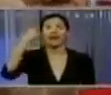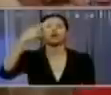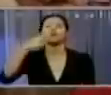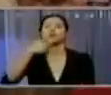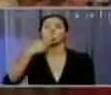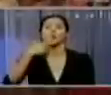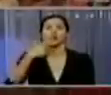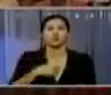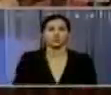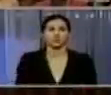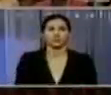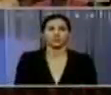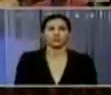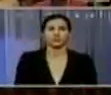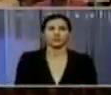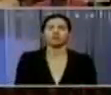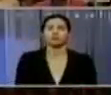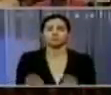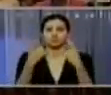Ahora, fíjense.